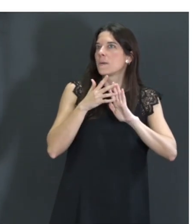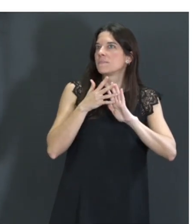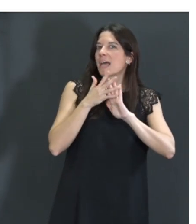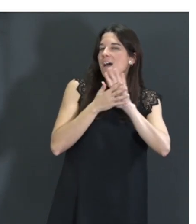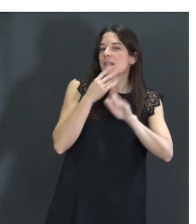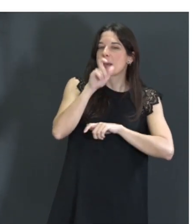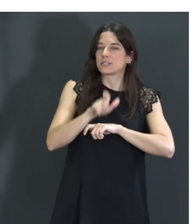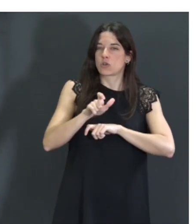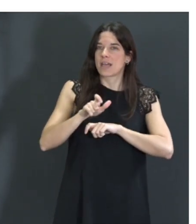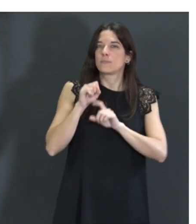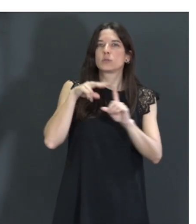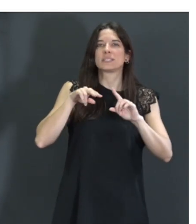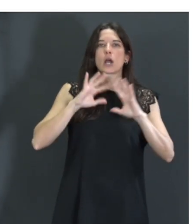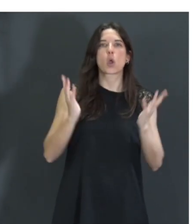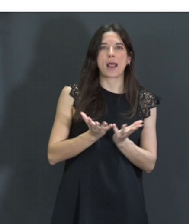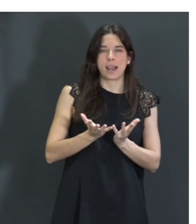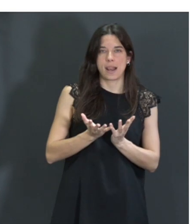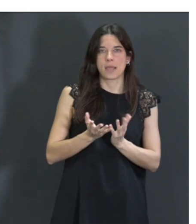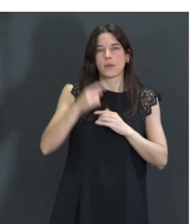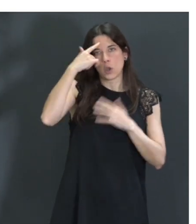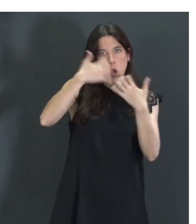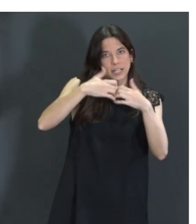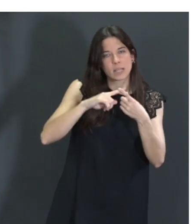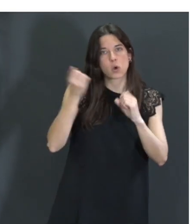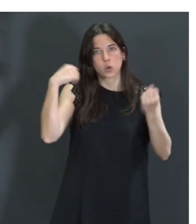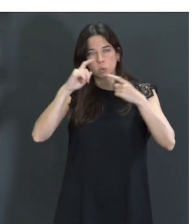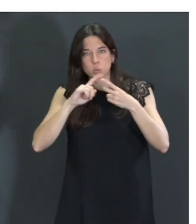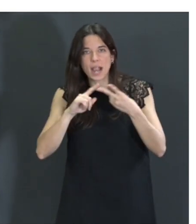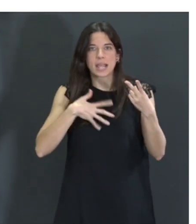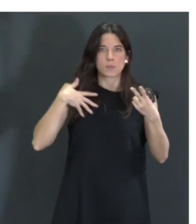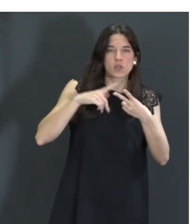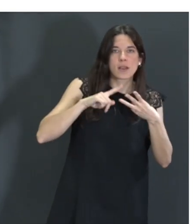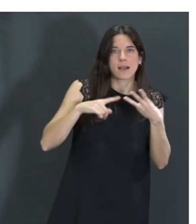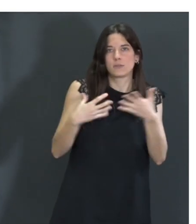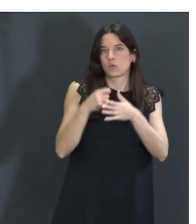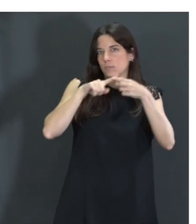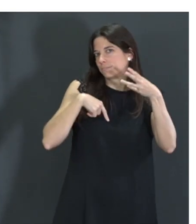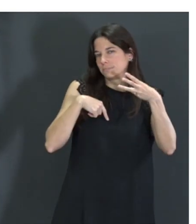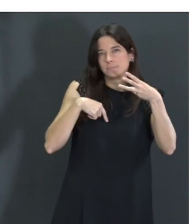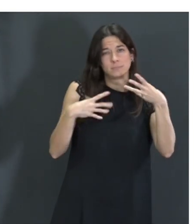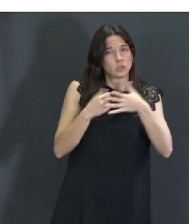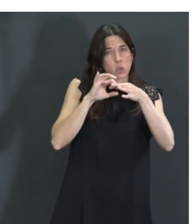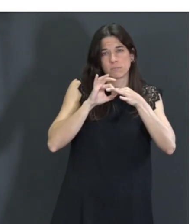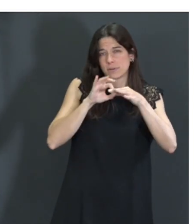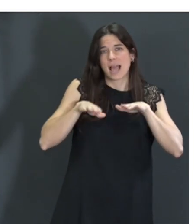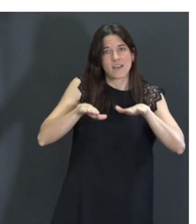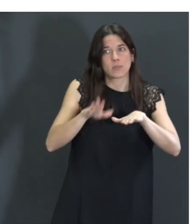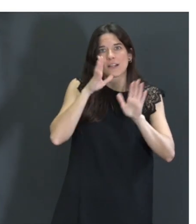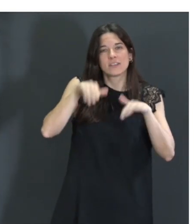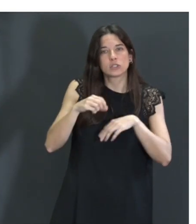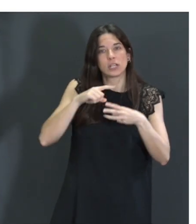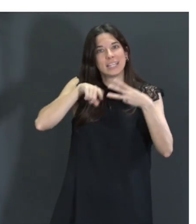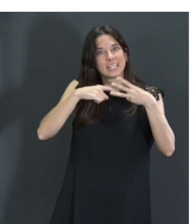persona, lo cognitivo, lo conductual, lo emocional, porque realmente son los tres niveles, los tres